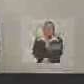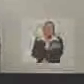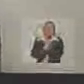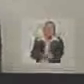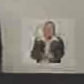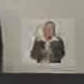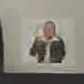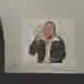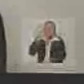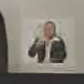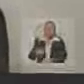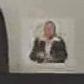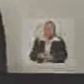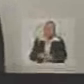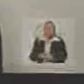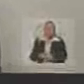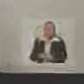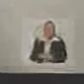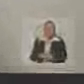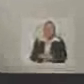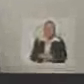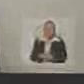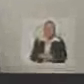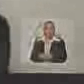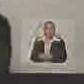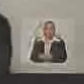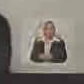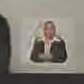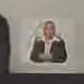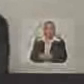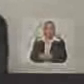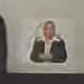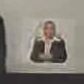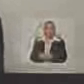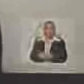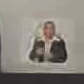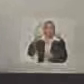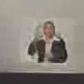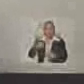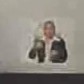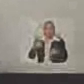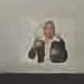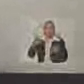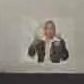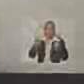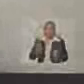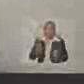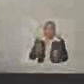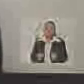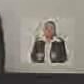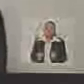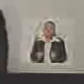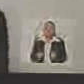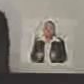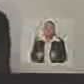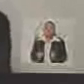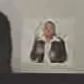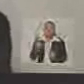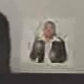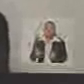criminógenos, como pudieran ser el tema de las podas de aclareo, las podas de seguridad, las luminarias,